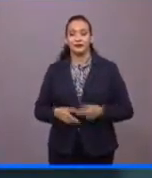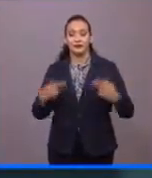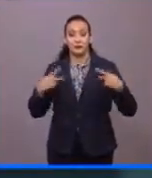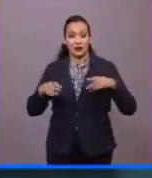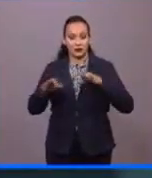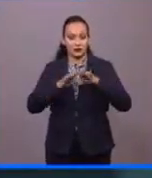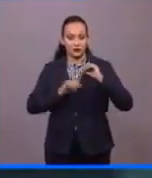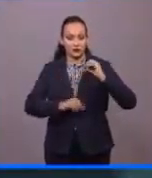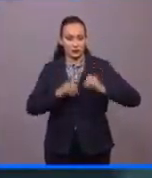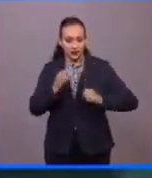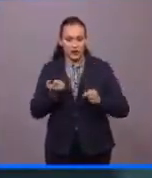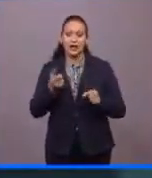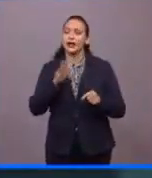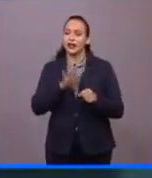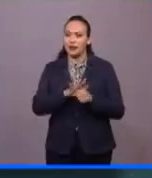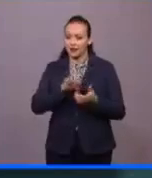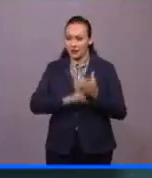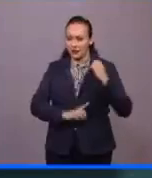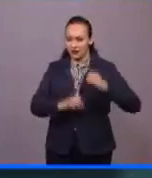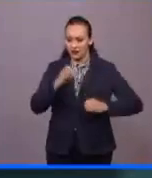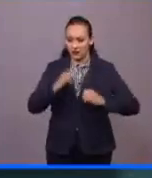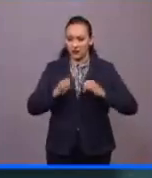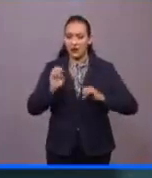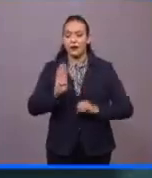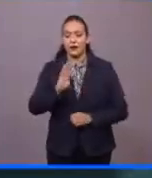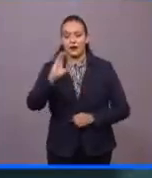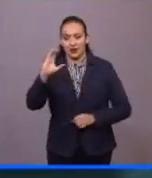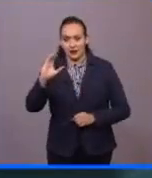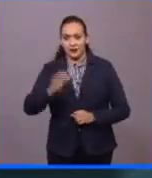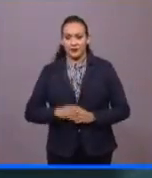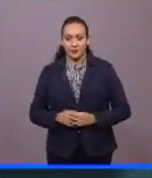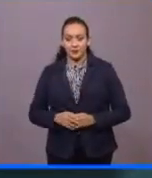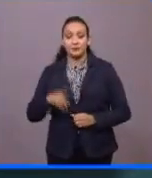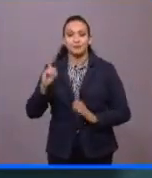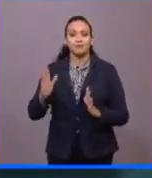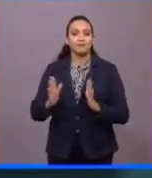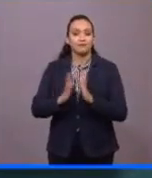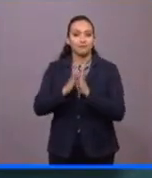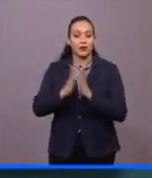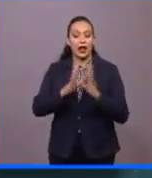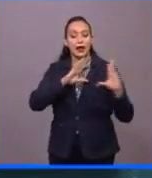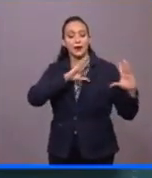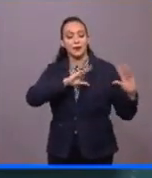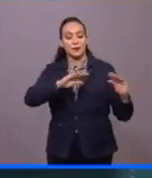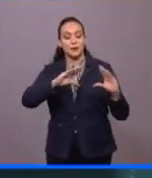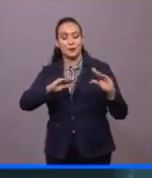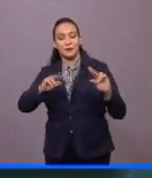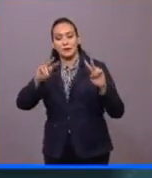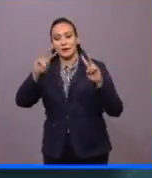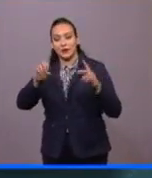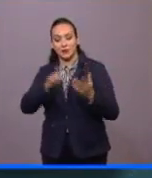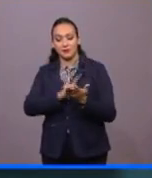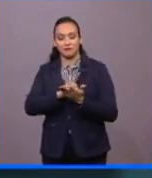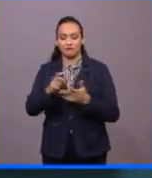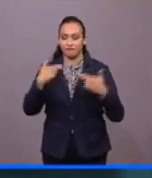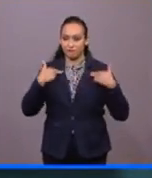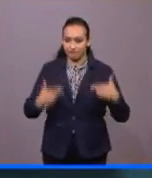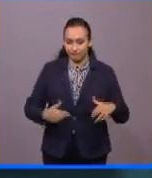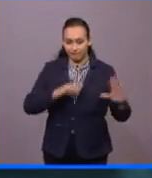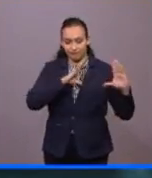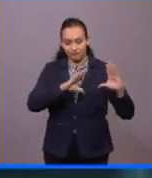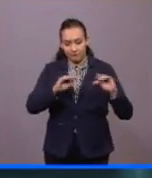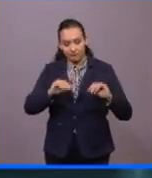Personal jurisdiccional y administrativo del Poder Judicial de Baja California participa en la capacitación en materia de derechos humanos